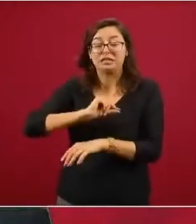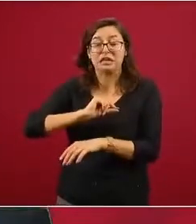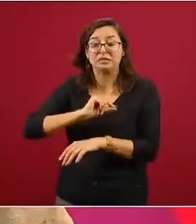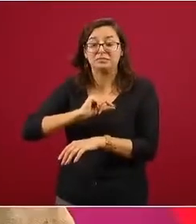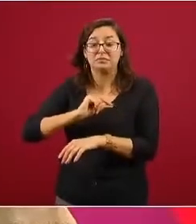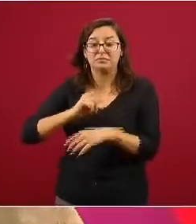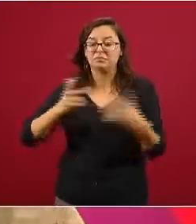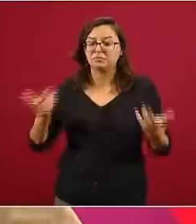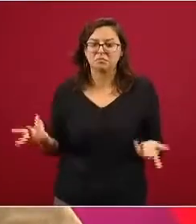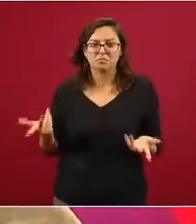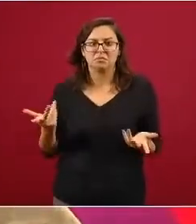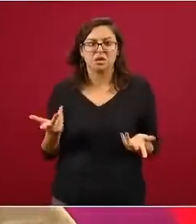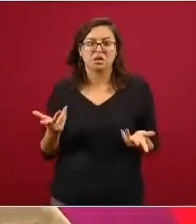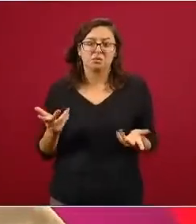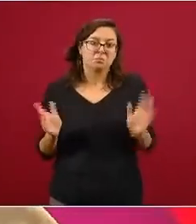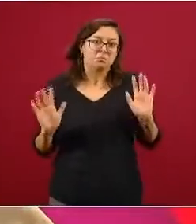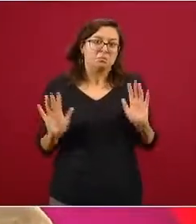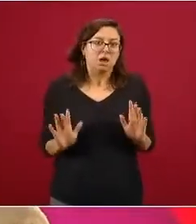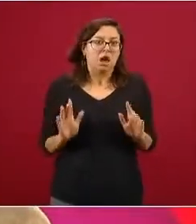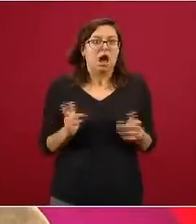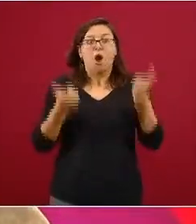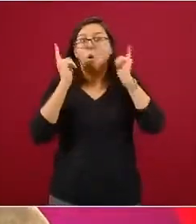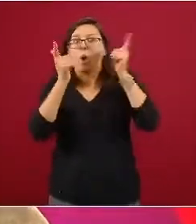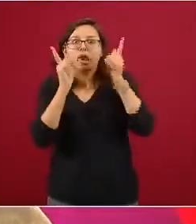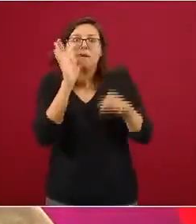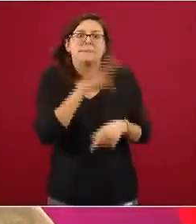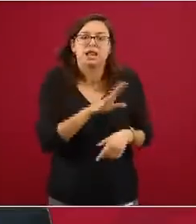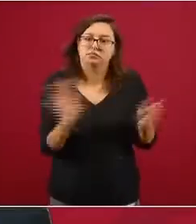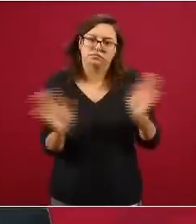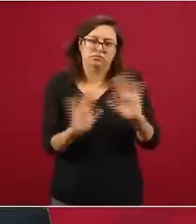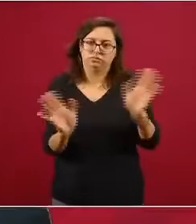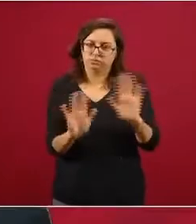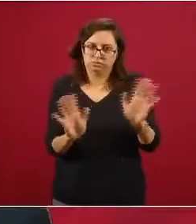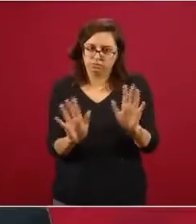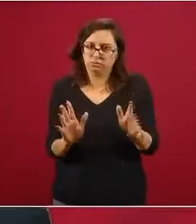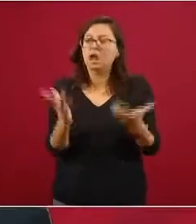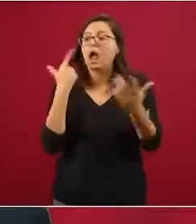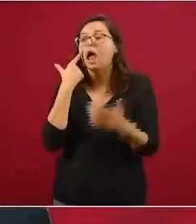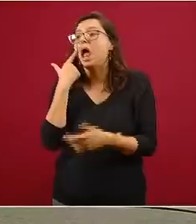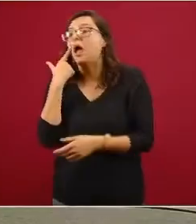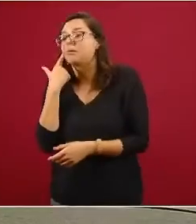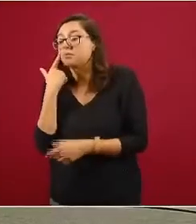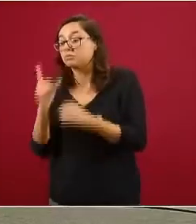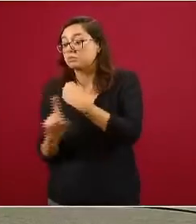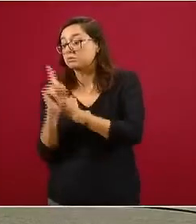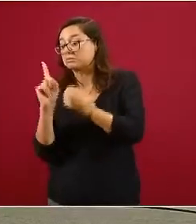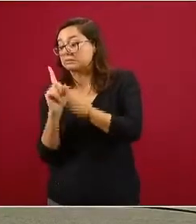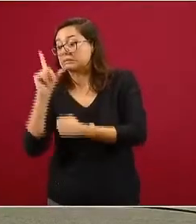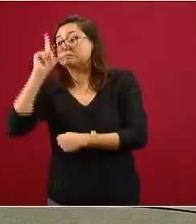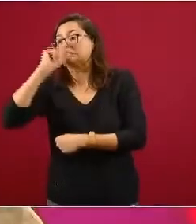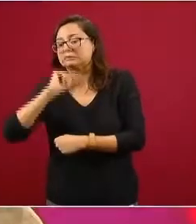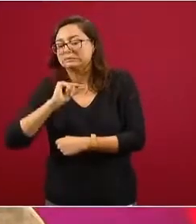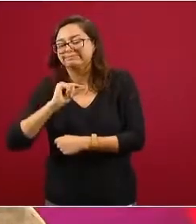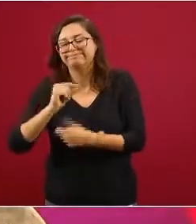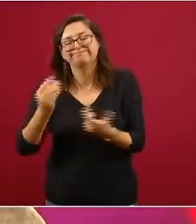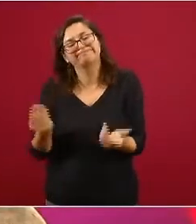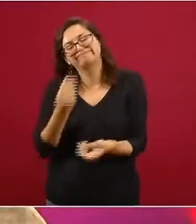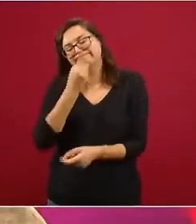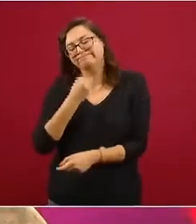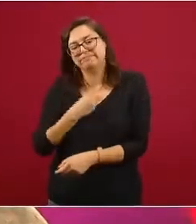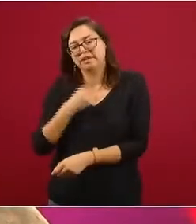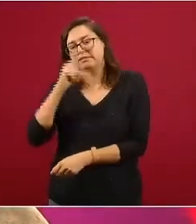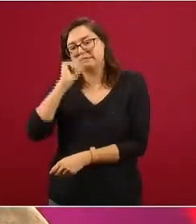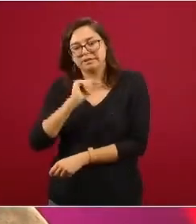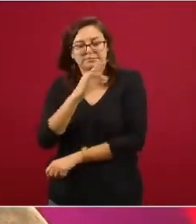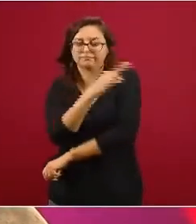tiene un prejuicio a priori, sino uno está esperando a ver la evidencia. Si hubiera un problema de seguridad, sería razón suficiente para que no se